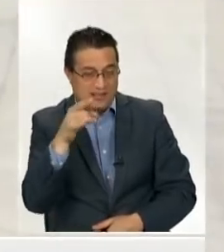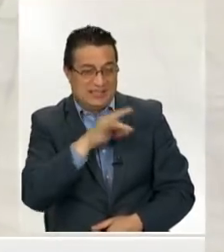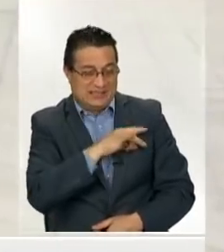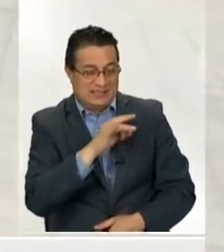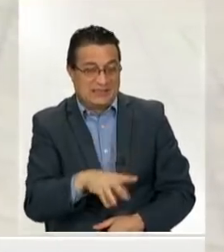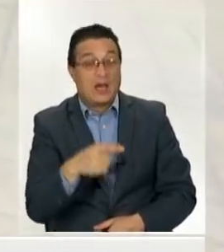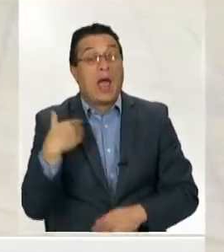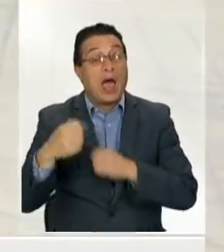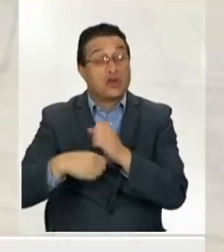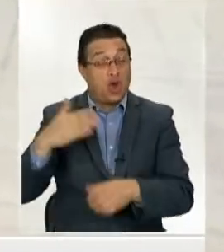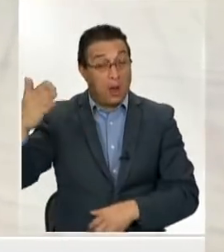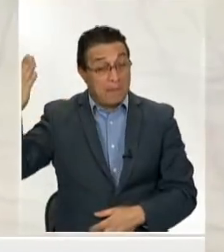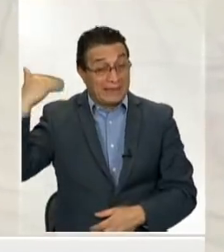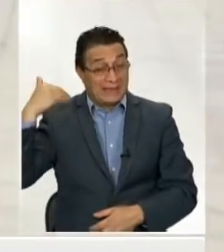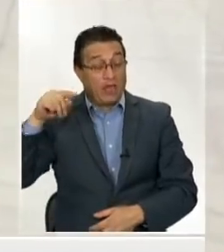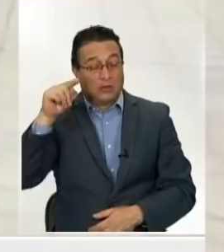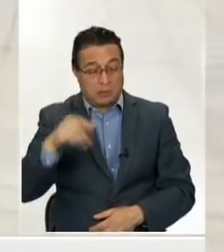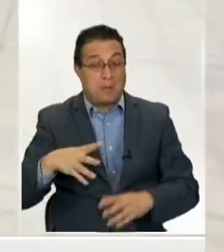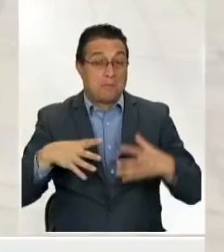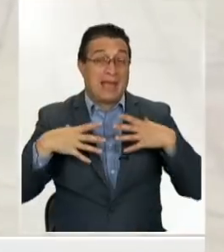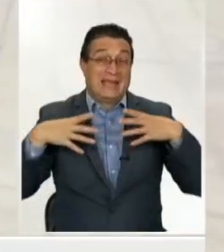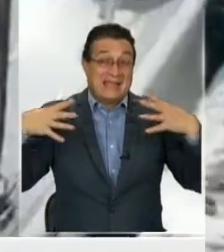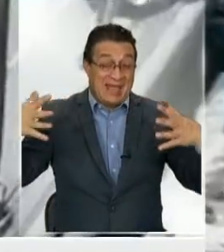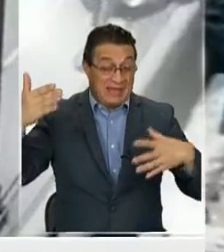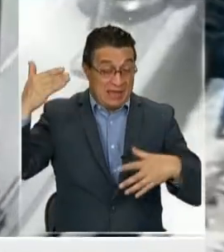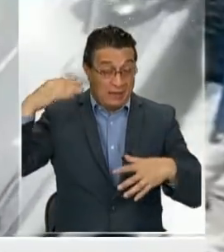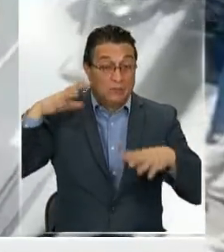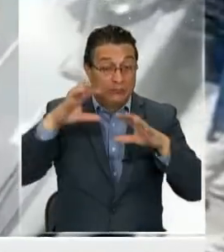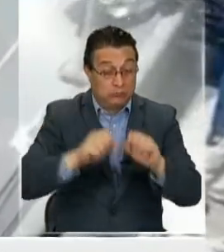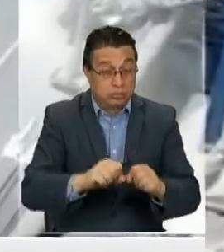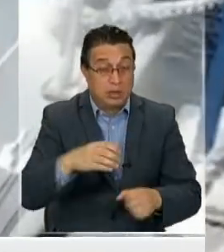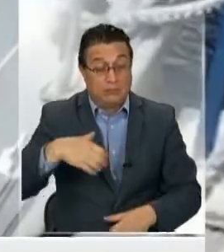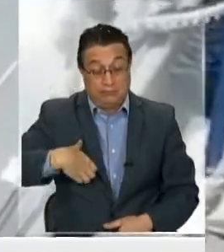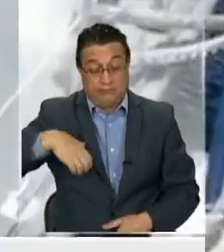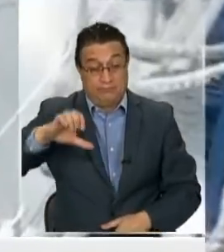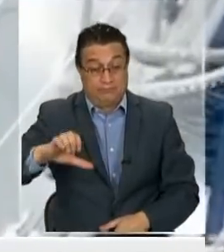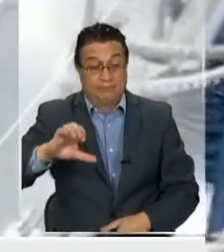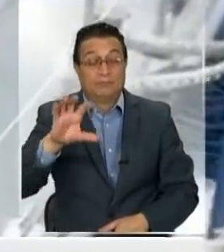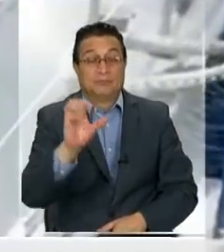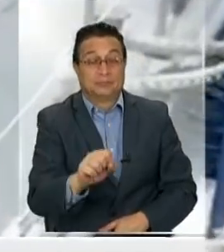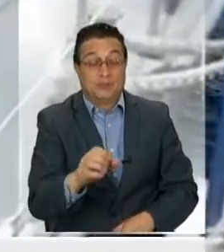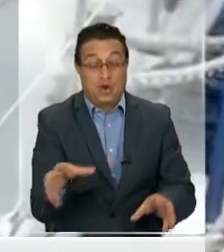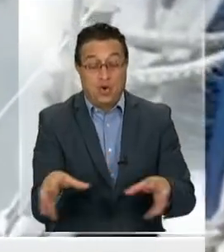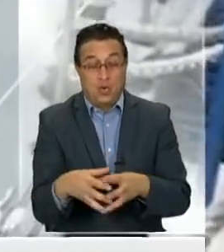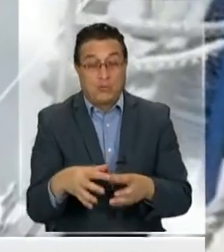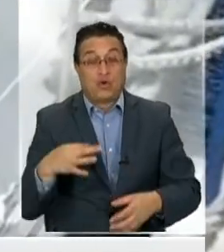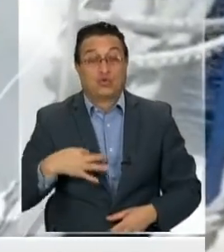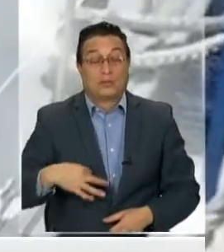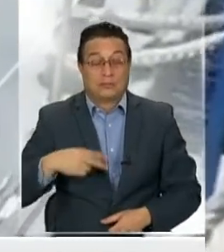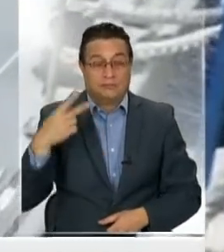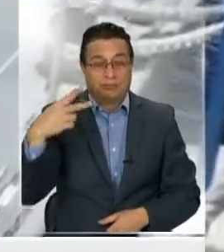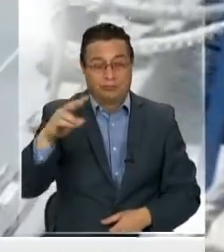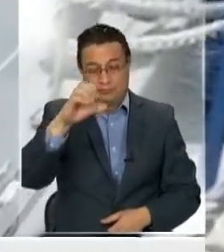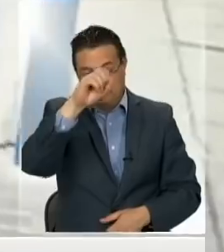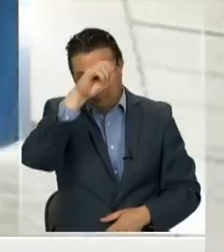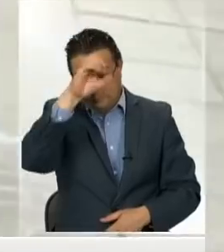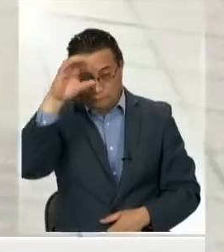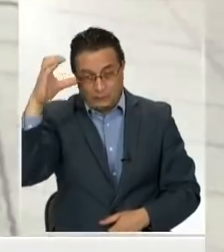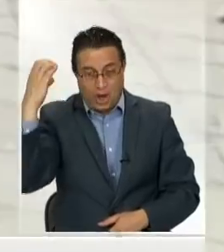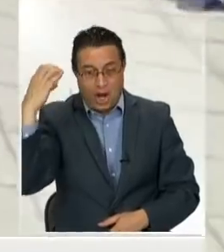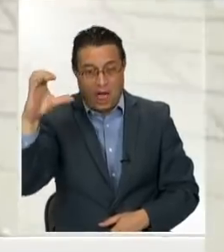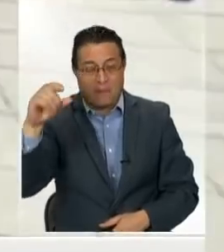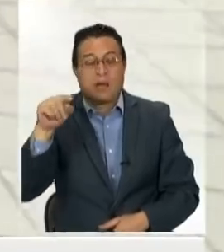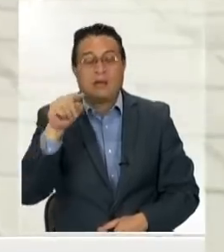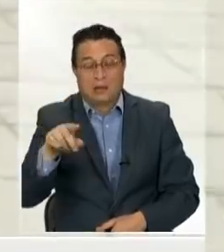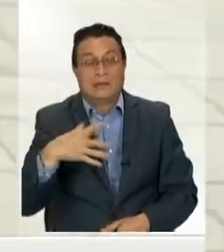en una incautación catalogada como la más grande de la historia, la PDI desarticuló a un grupo de ciudadanos colombianos quienes, vía marítima,